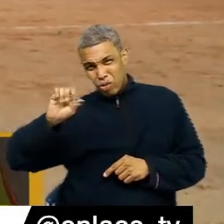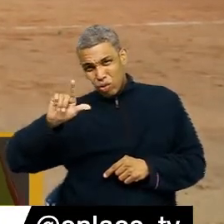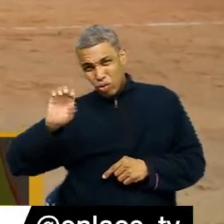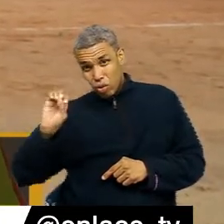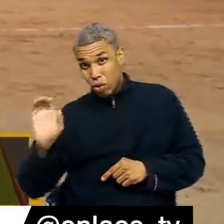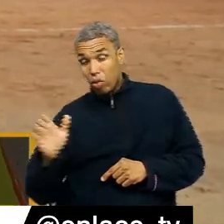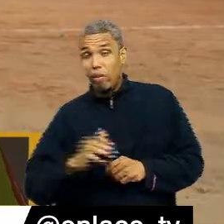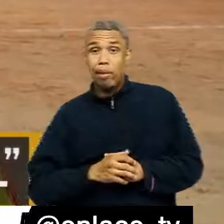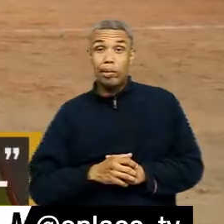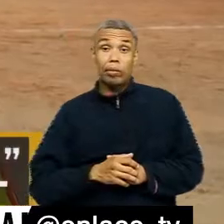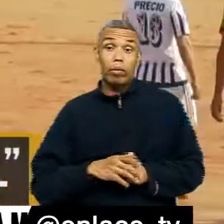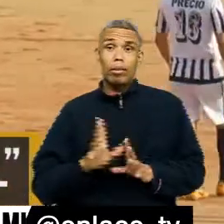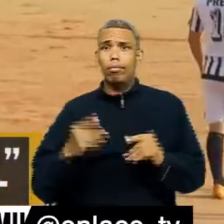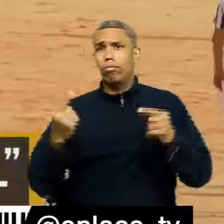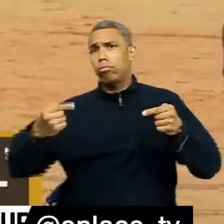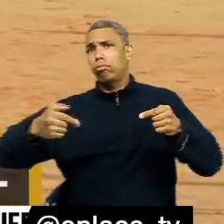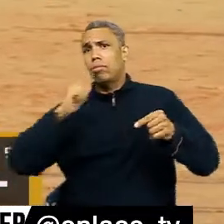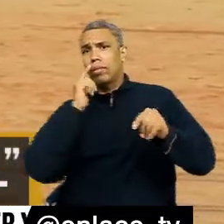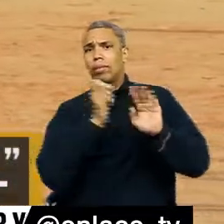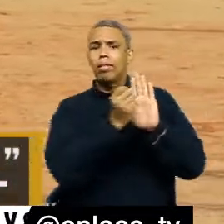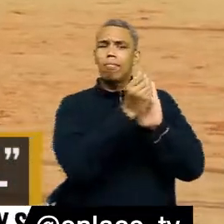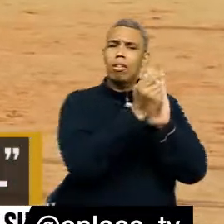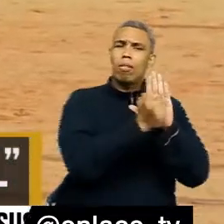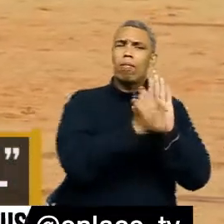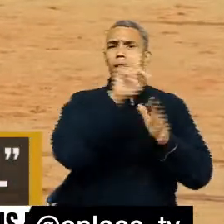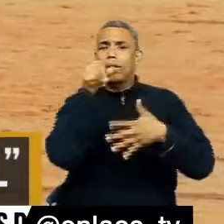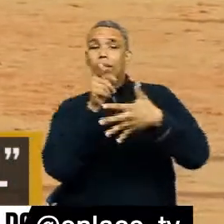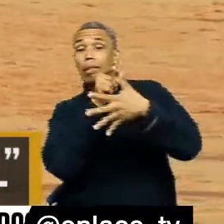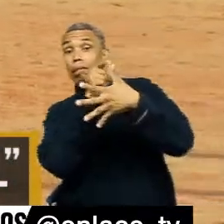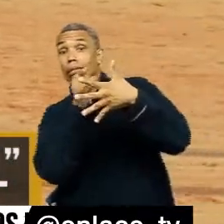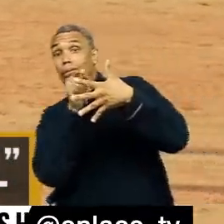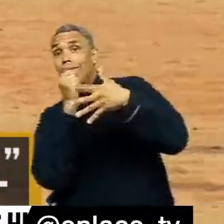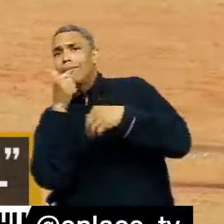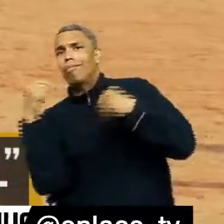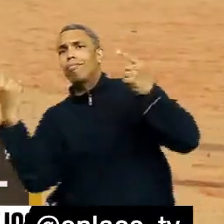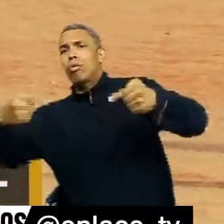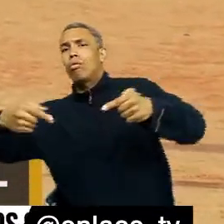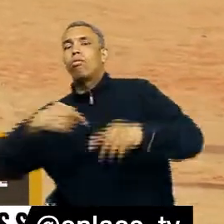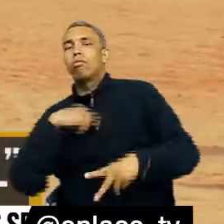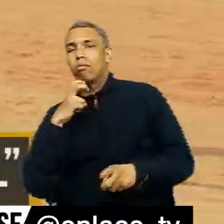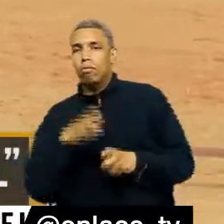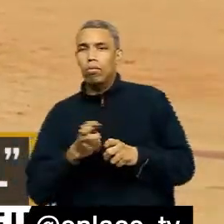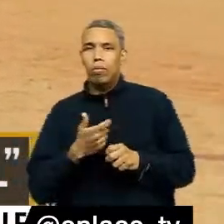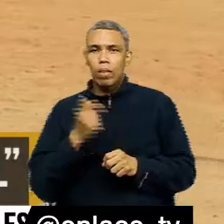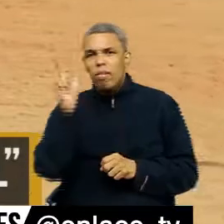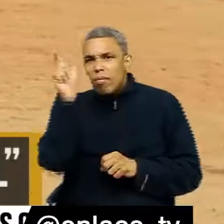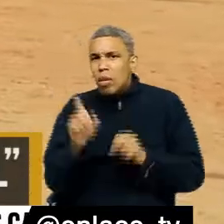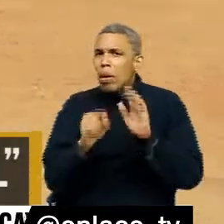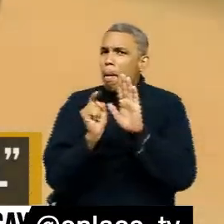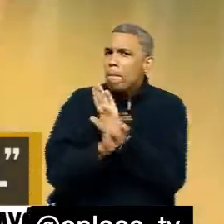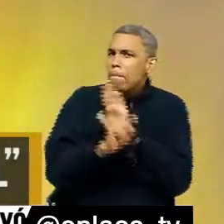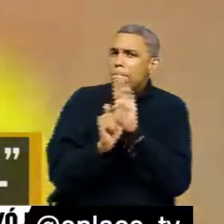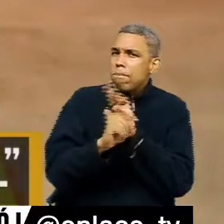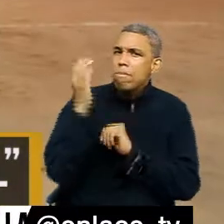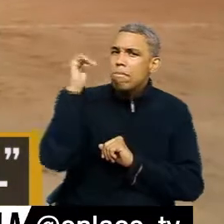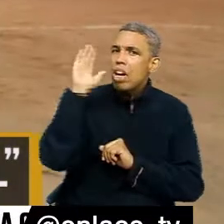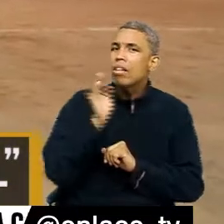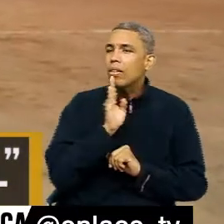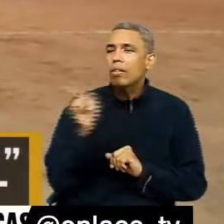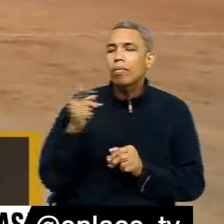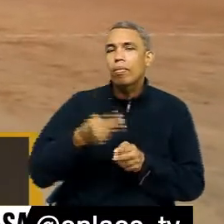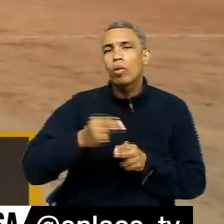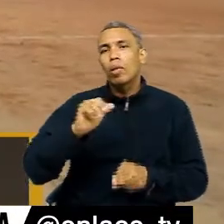porque se enfrenta el primero con el segundo. Dio a conocer además cuál es el goleador y la valla menos vencida. El goleador en este torneo es Alonso